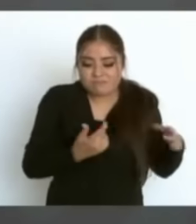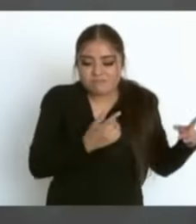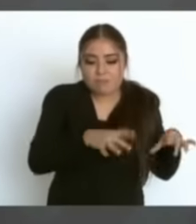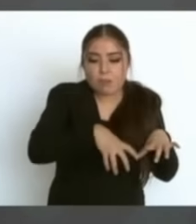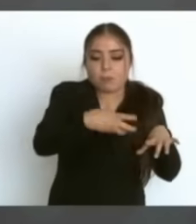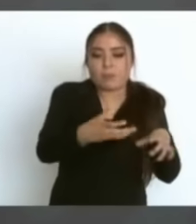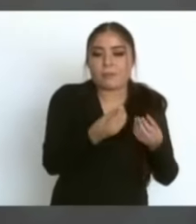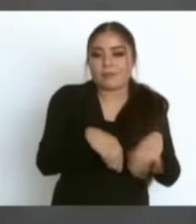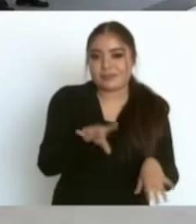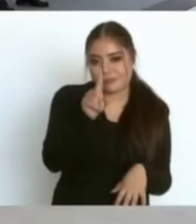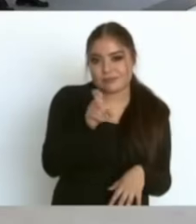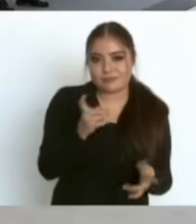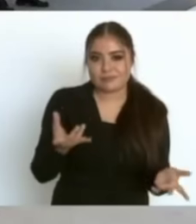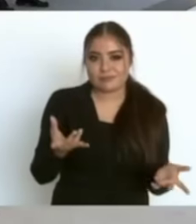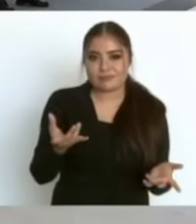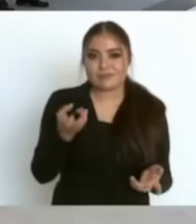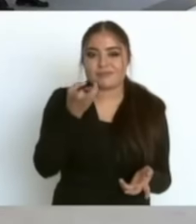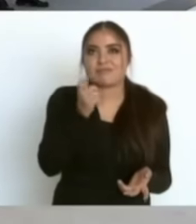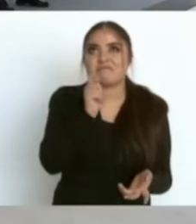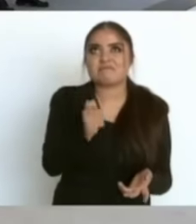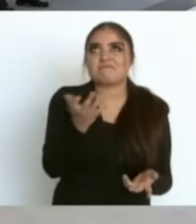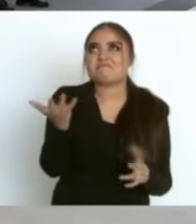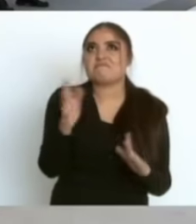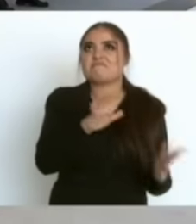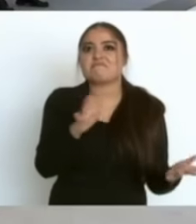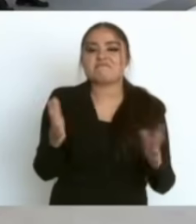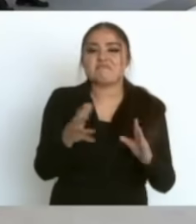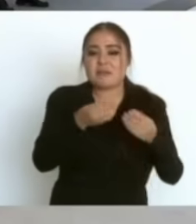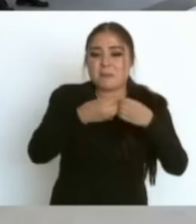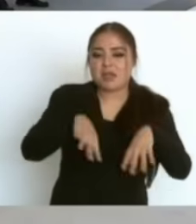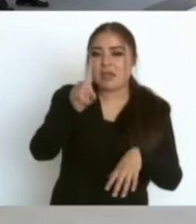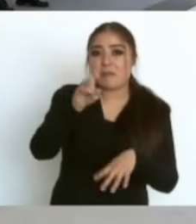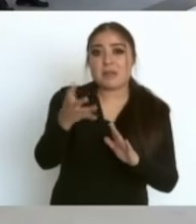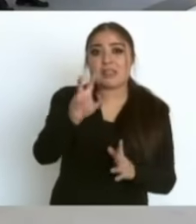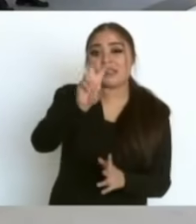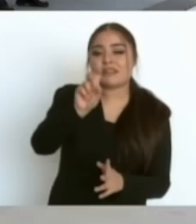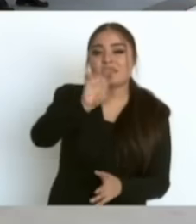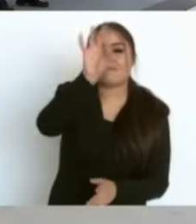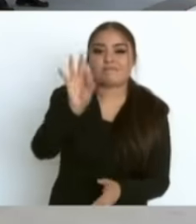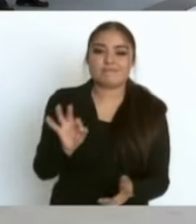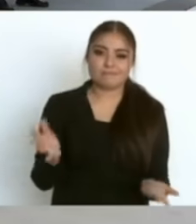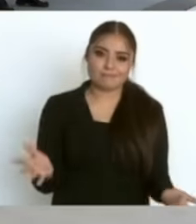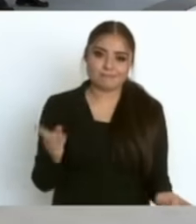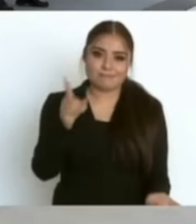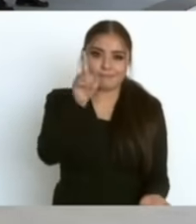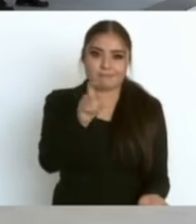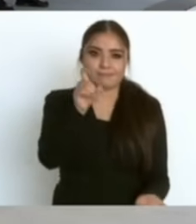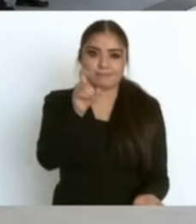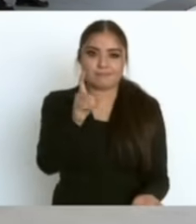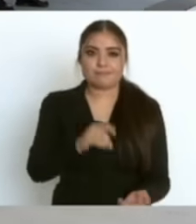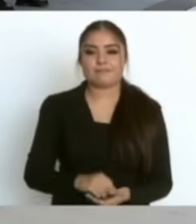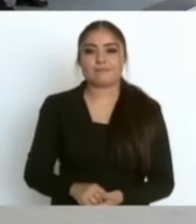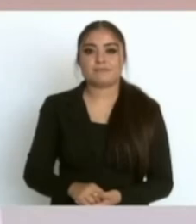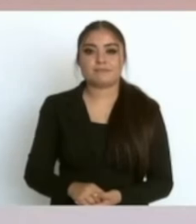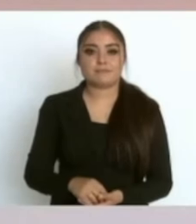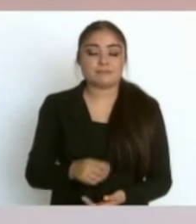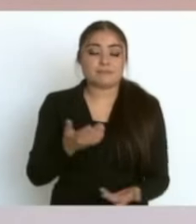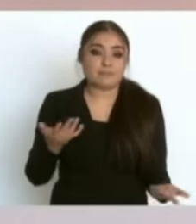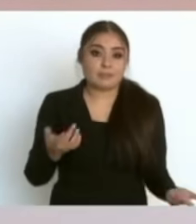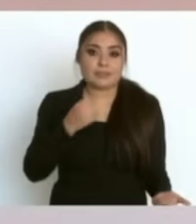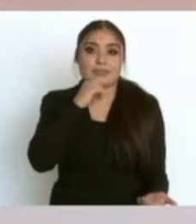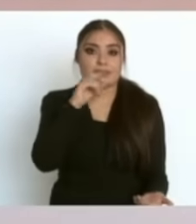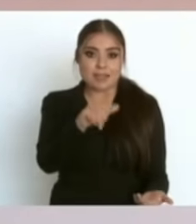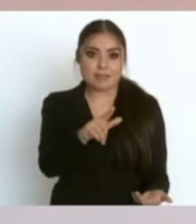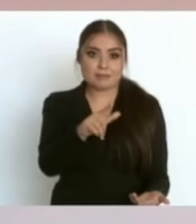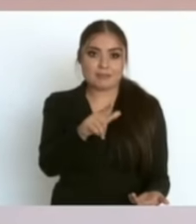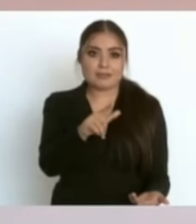calcula que hay un desperdicio cuando menos del 30% del agua y también vamos